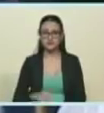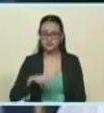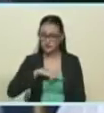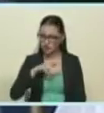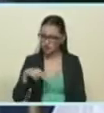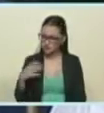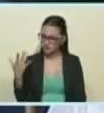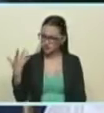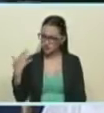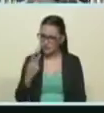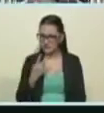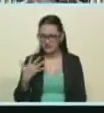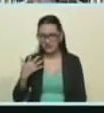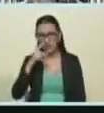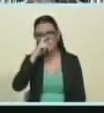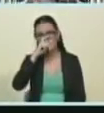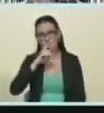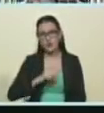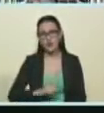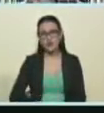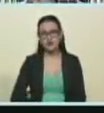hace 25 años,